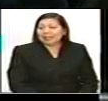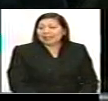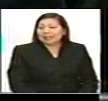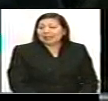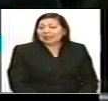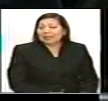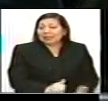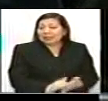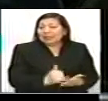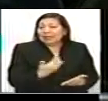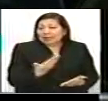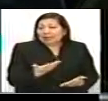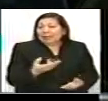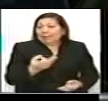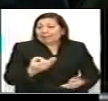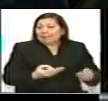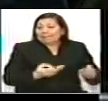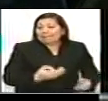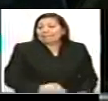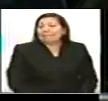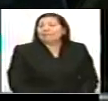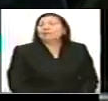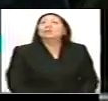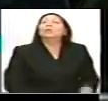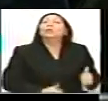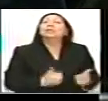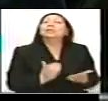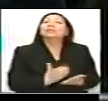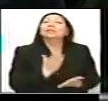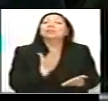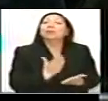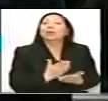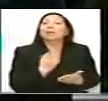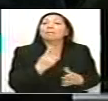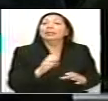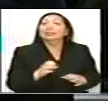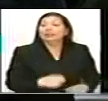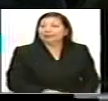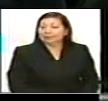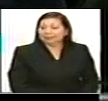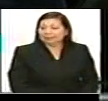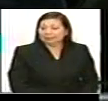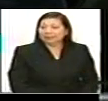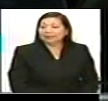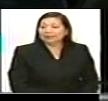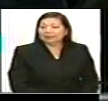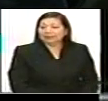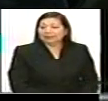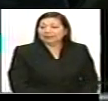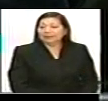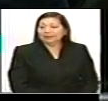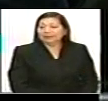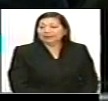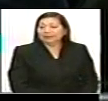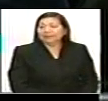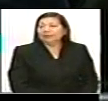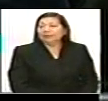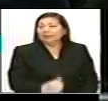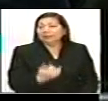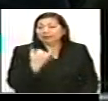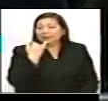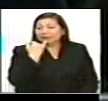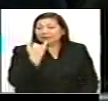pese a que hay presupuesto, cuál es la dificultad para ejecutar esas obras, ¿no? Hay